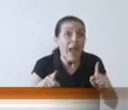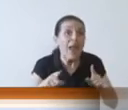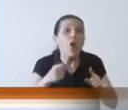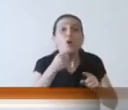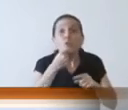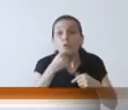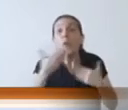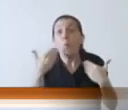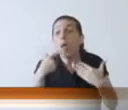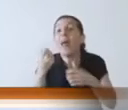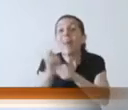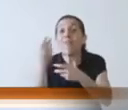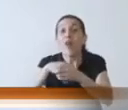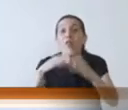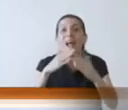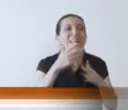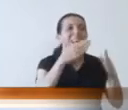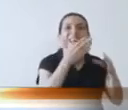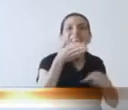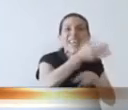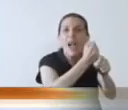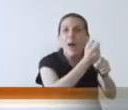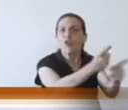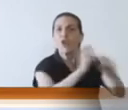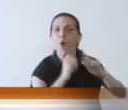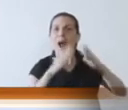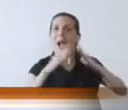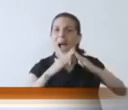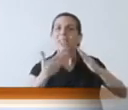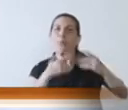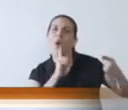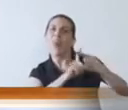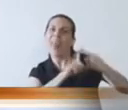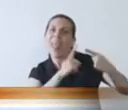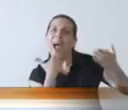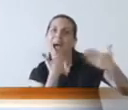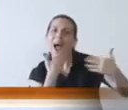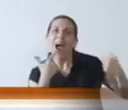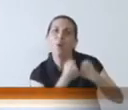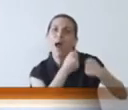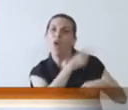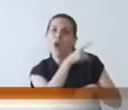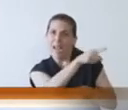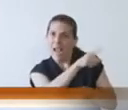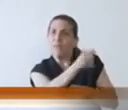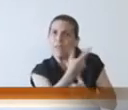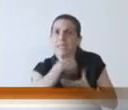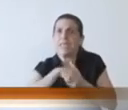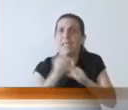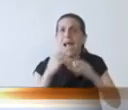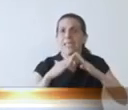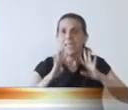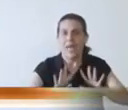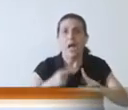trabaje en su hogar, debe fijar las condiciones con su empleador para poder hacerlo. No hay afectación del derecho